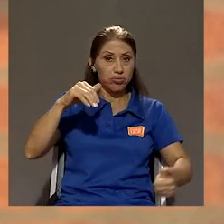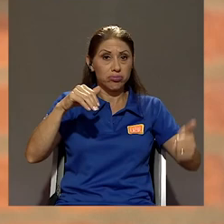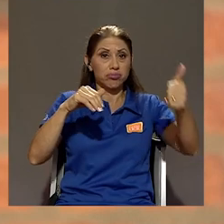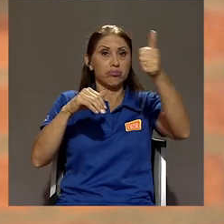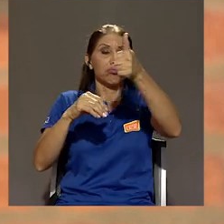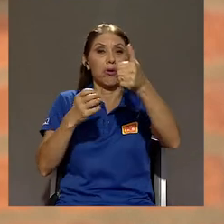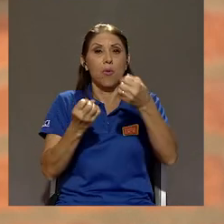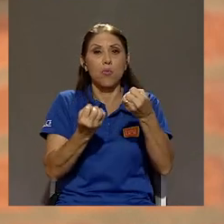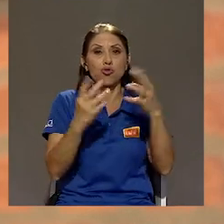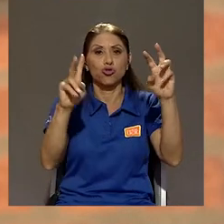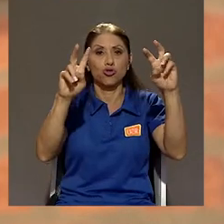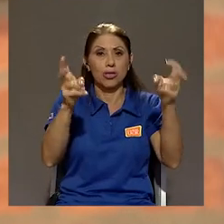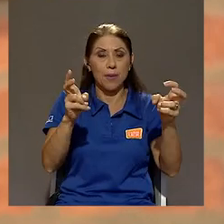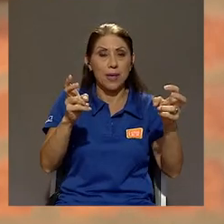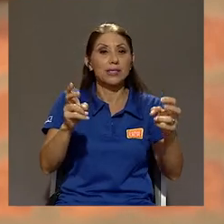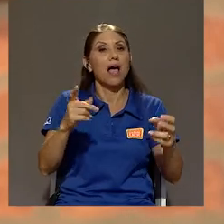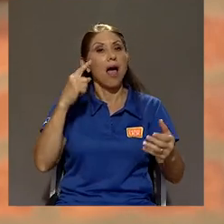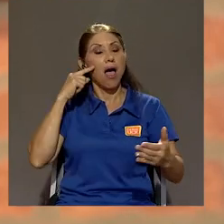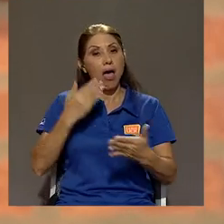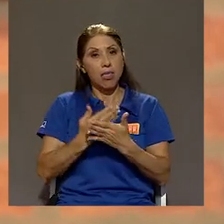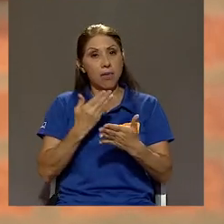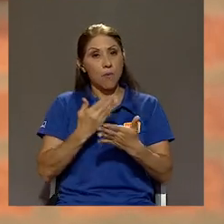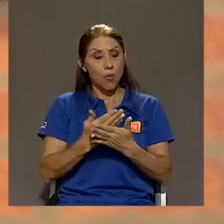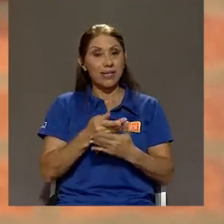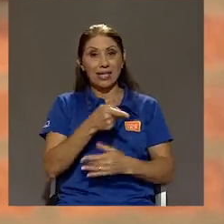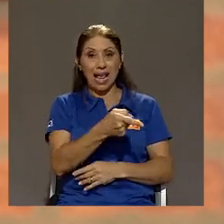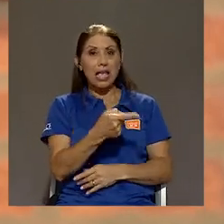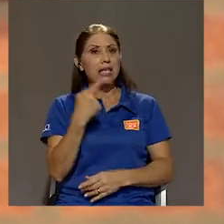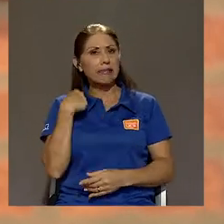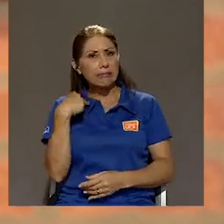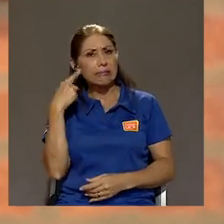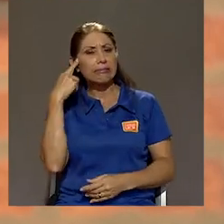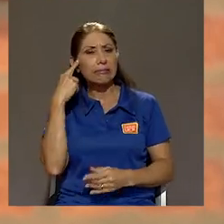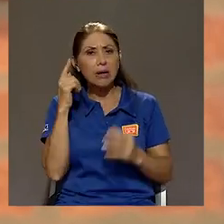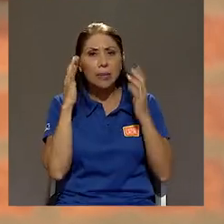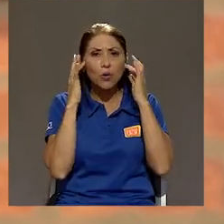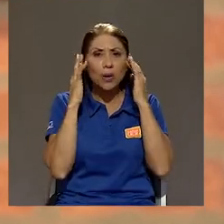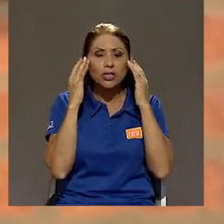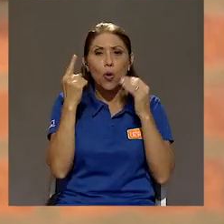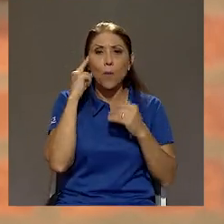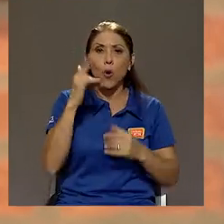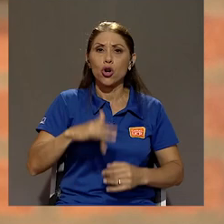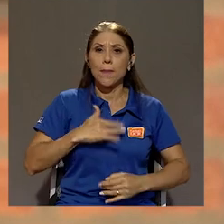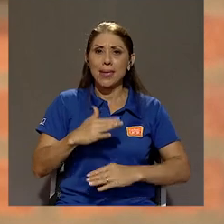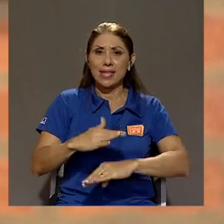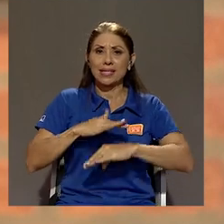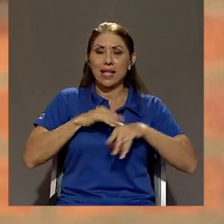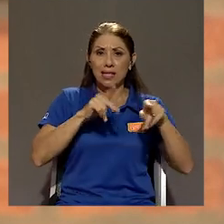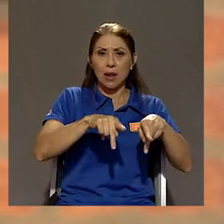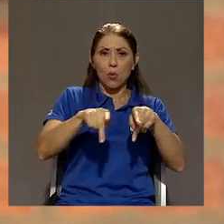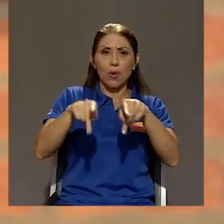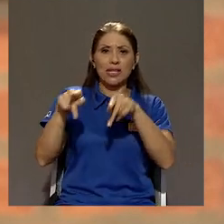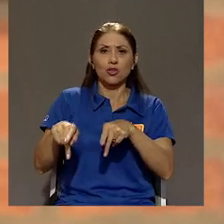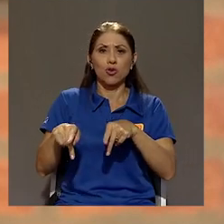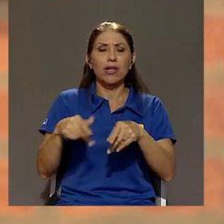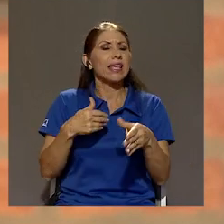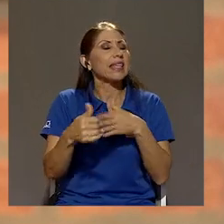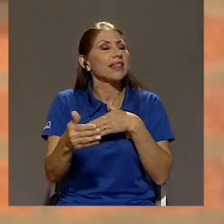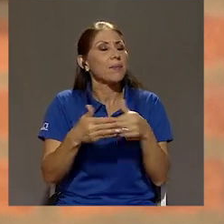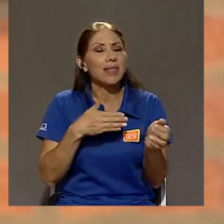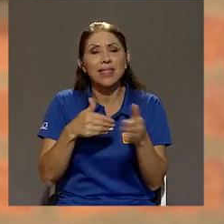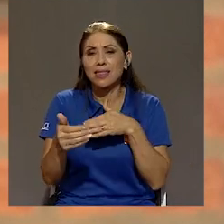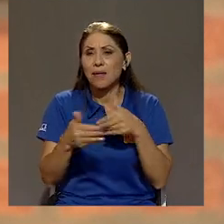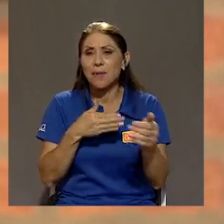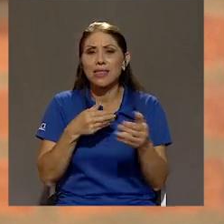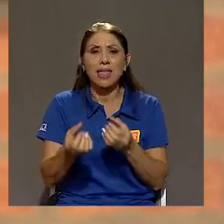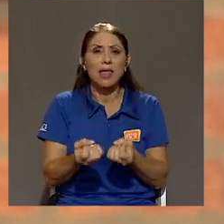muchos indicadores, uh-huh, revela que efectivamente había una preocupación por el bienestar de la población, independientemente de muchos